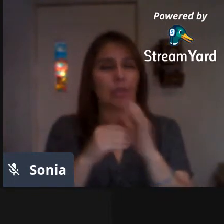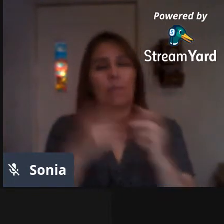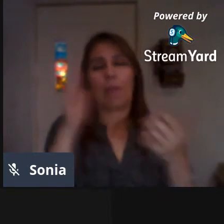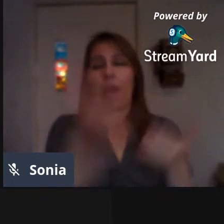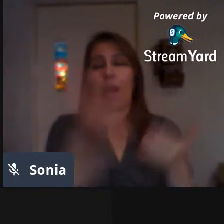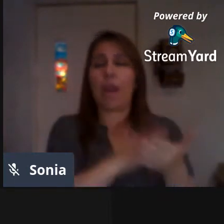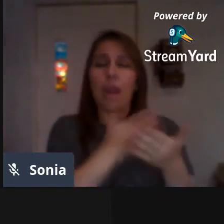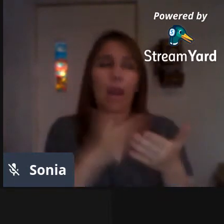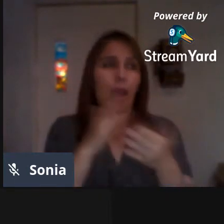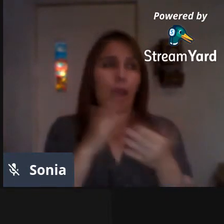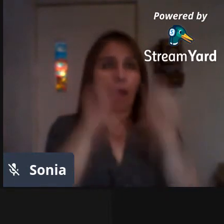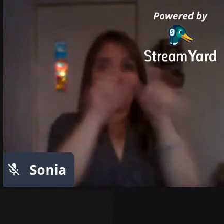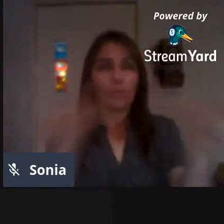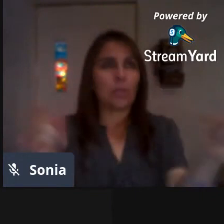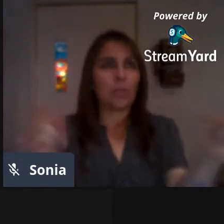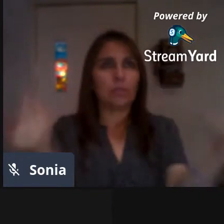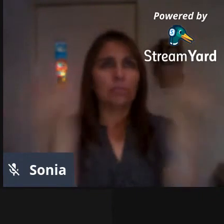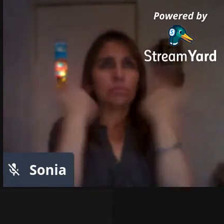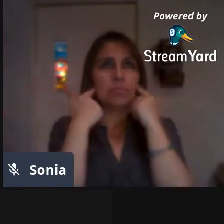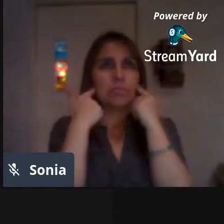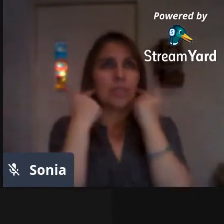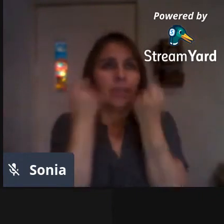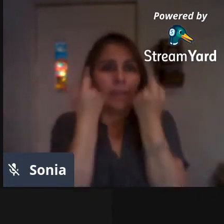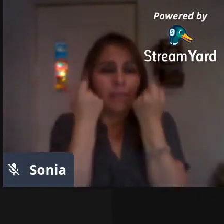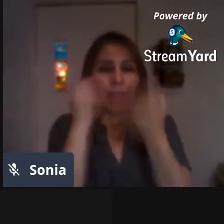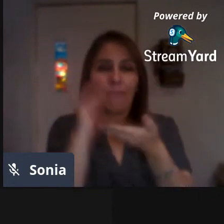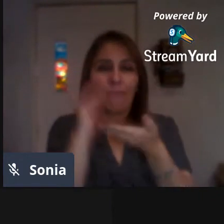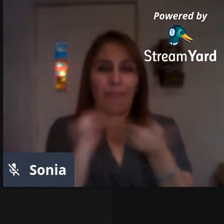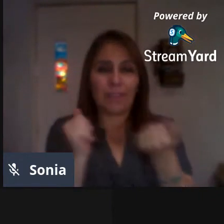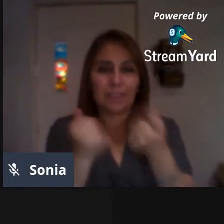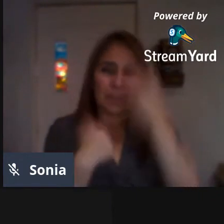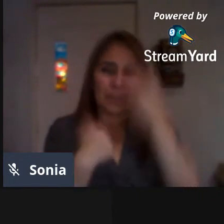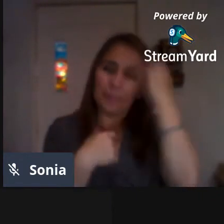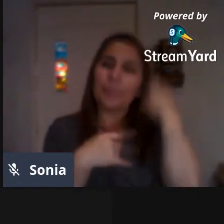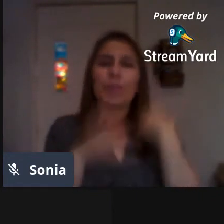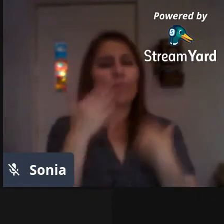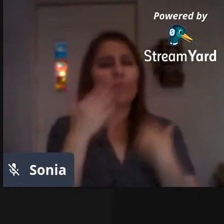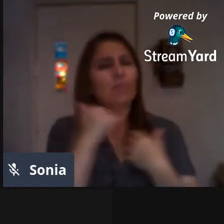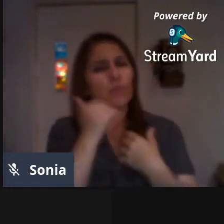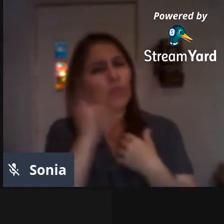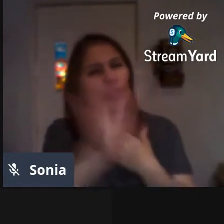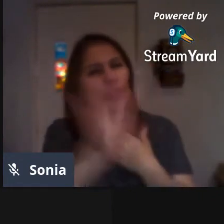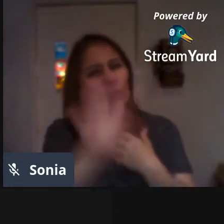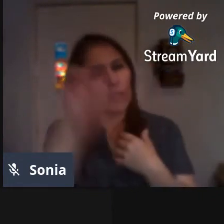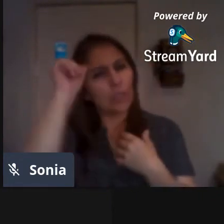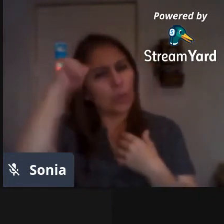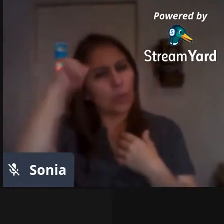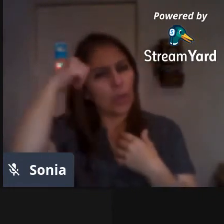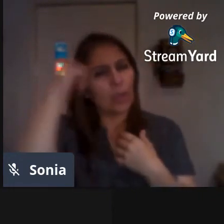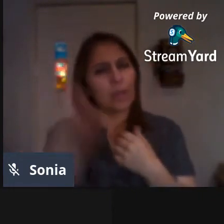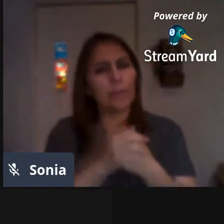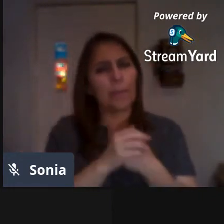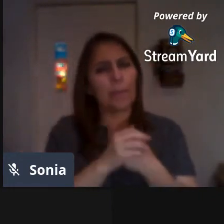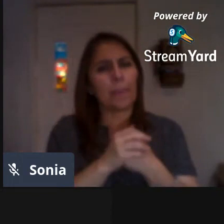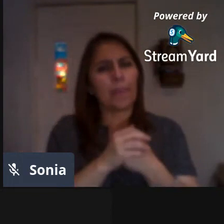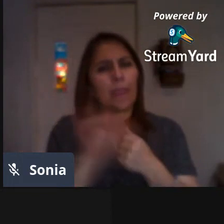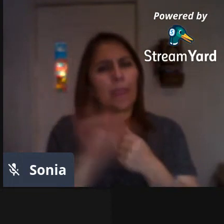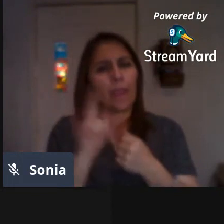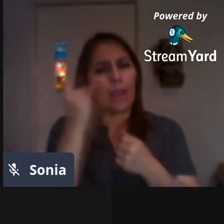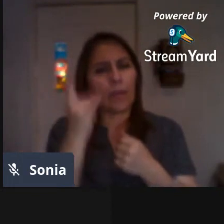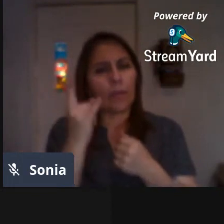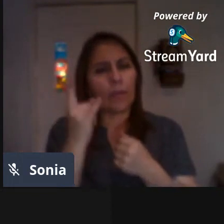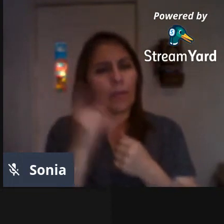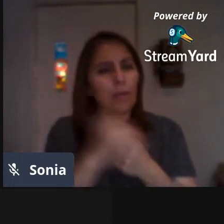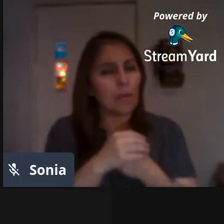por ejemplo usted no sé si se acuerdan de una sonora matancera donde el coro de la canción era mala mujer no tiene corazón las